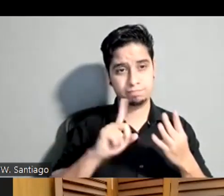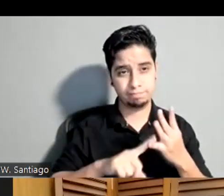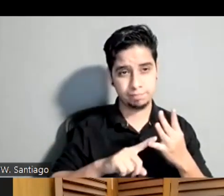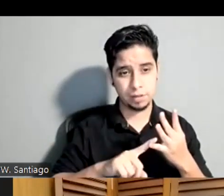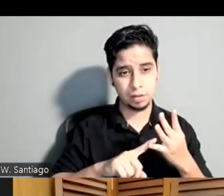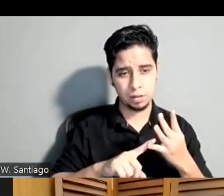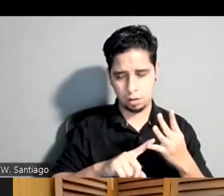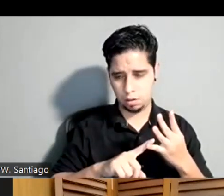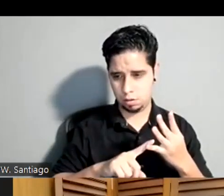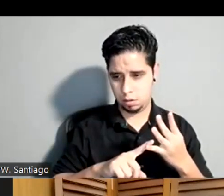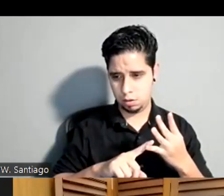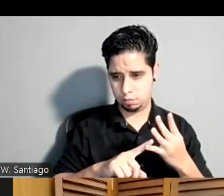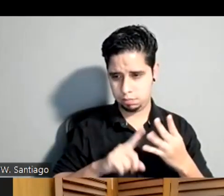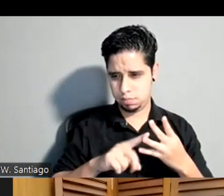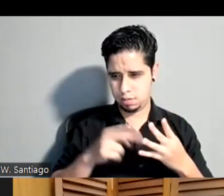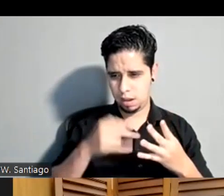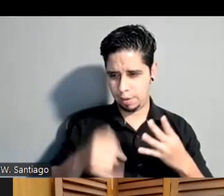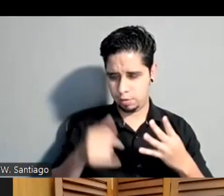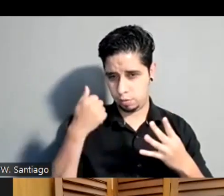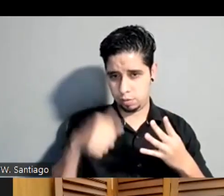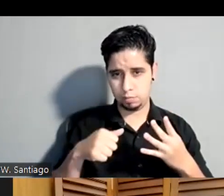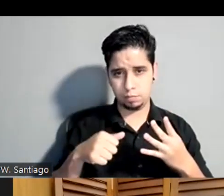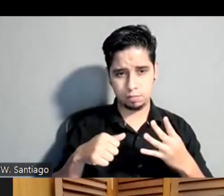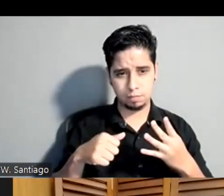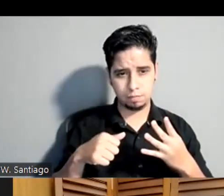no me acuerdo el apellido de Michelle.